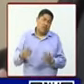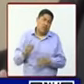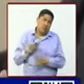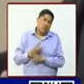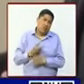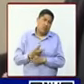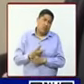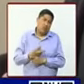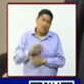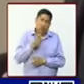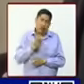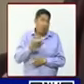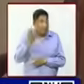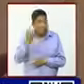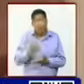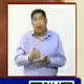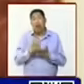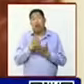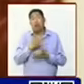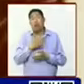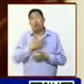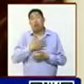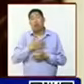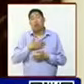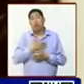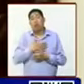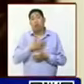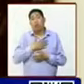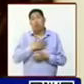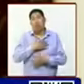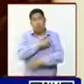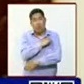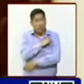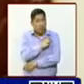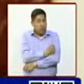y ayuden las autoridades, por favor.